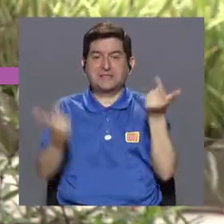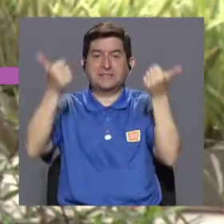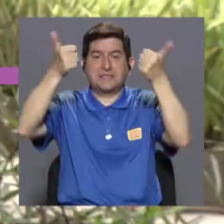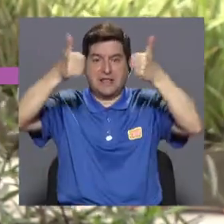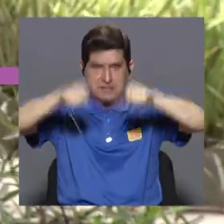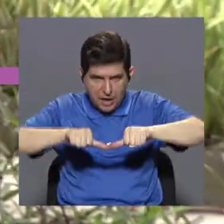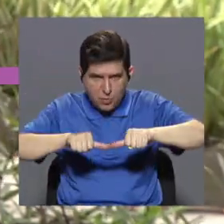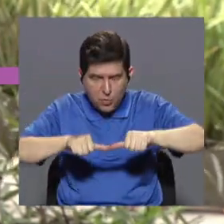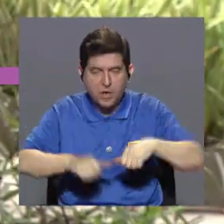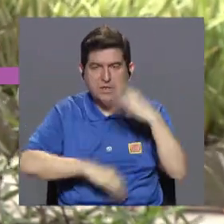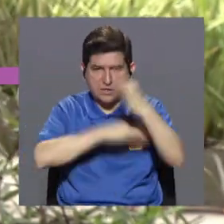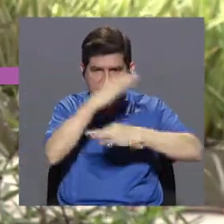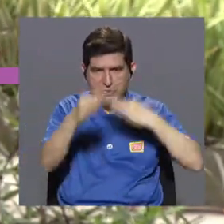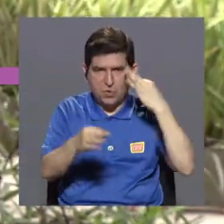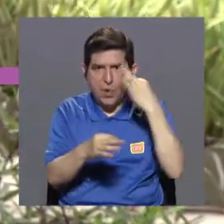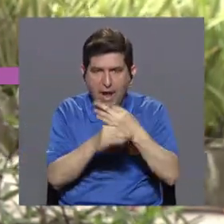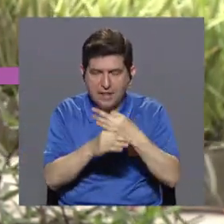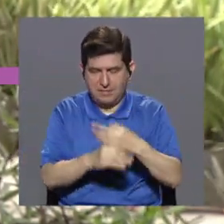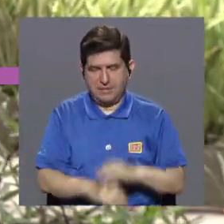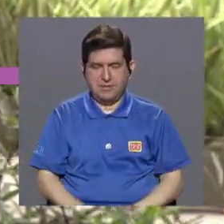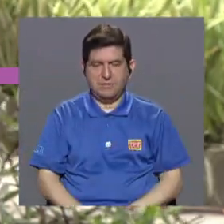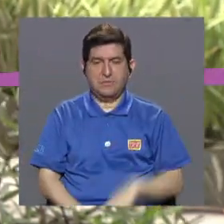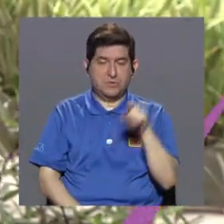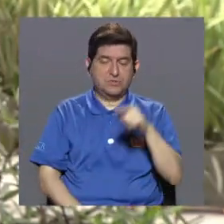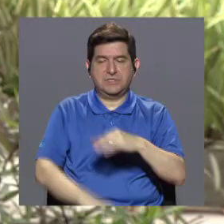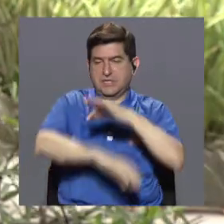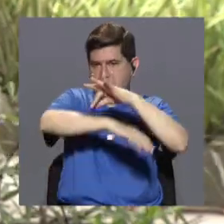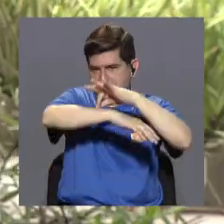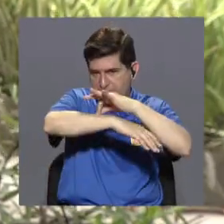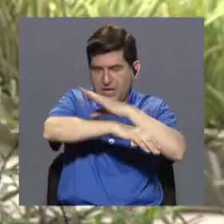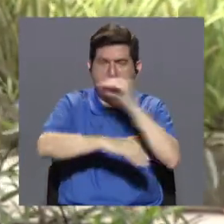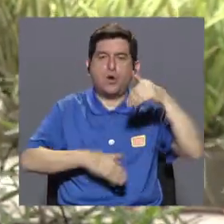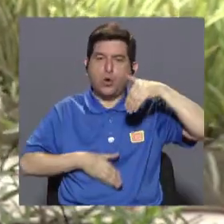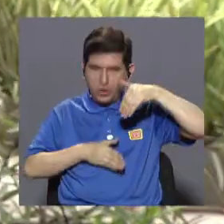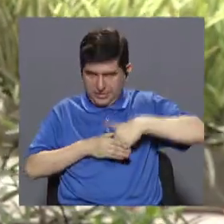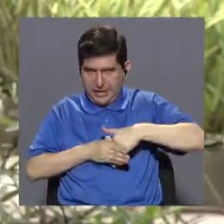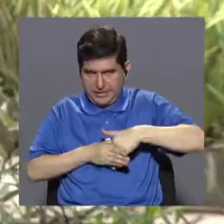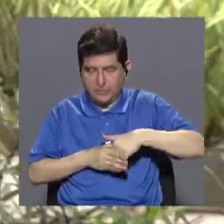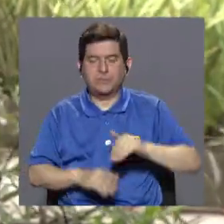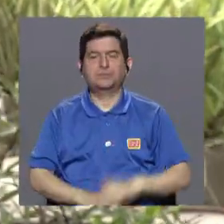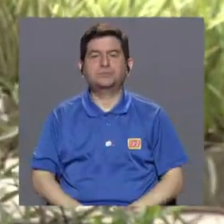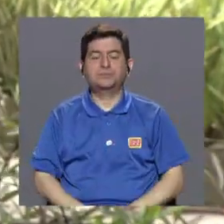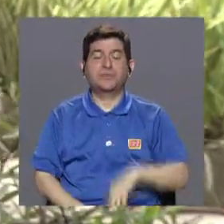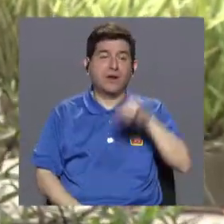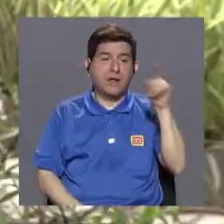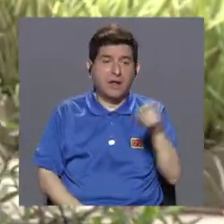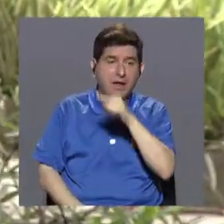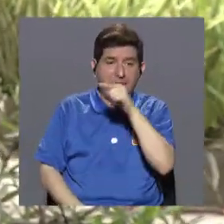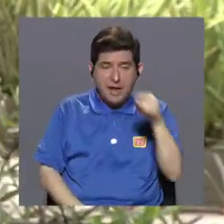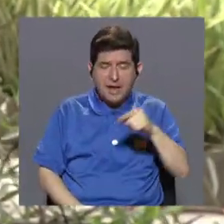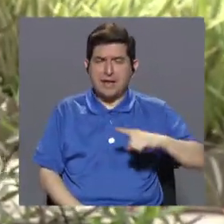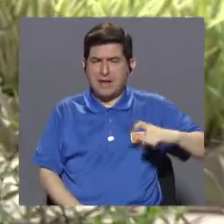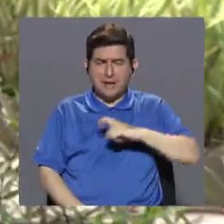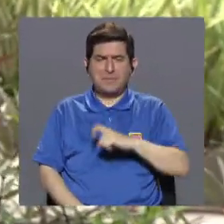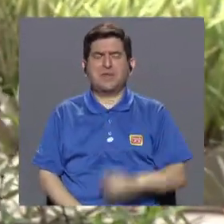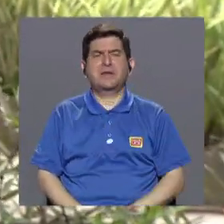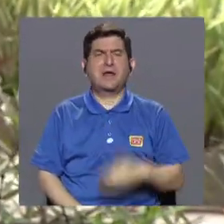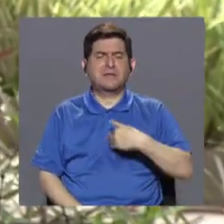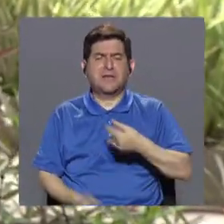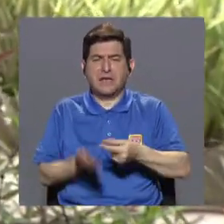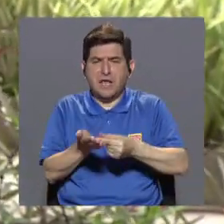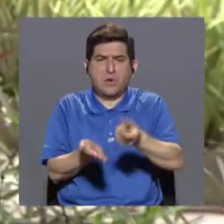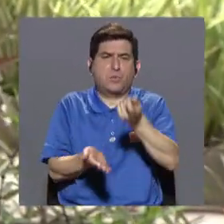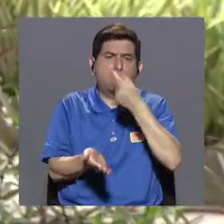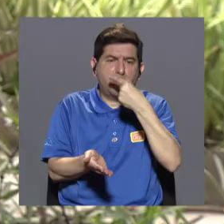de acuerdo, bueno, a la especie o el tipo de parásito, si está en la piel o si está internamente. Entonces, desparasitantes hay, por ejemplo,